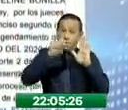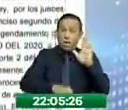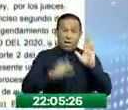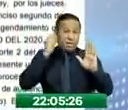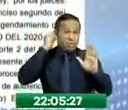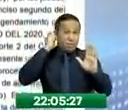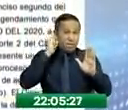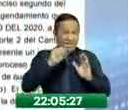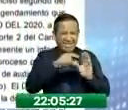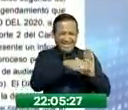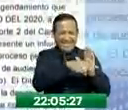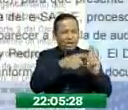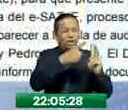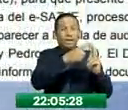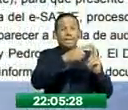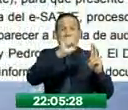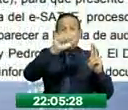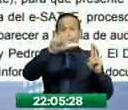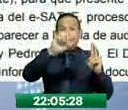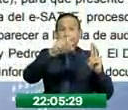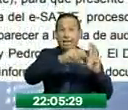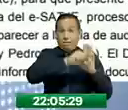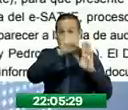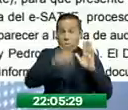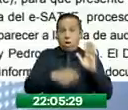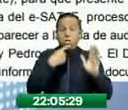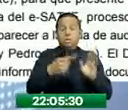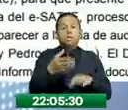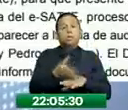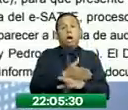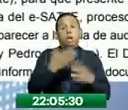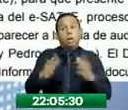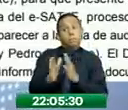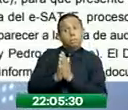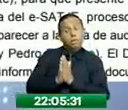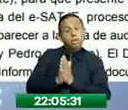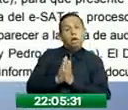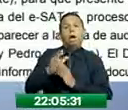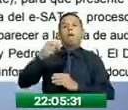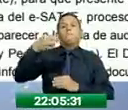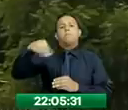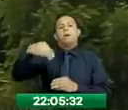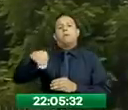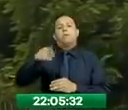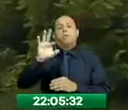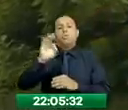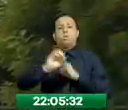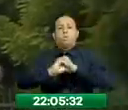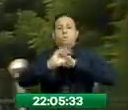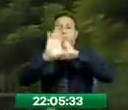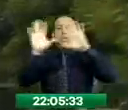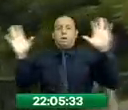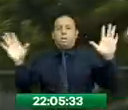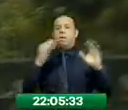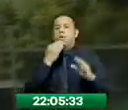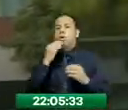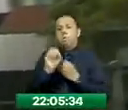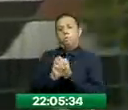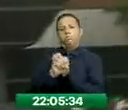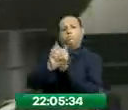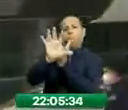esa fue convocada aparece miércoles 17 de junio a las 9 horas la diligencia se realizará de forma virtual